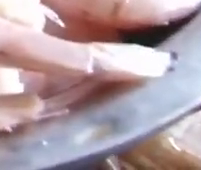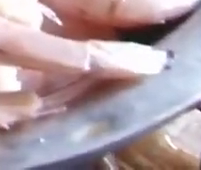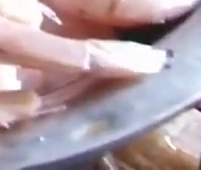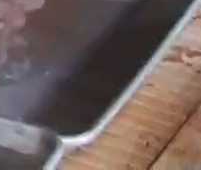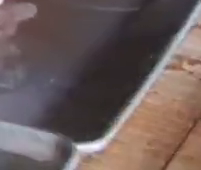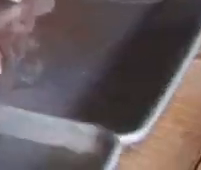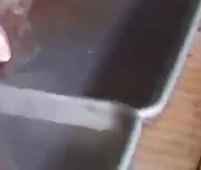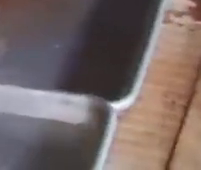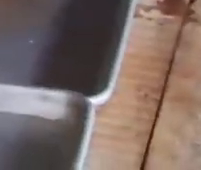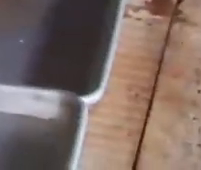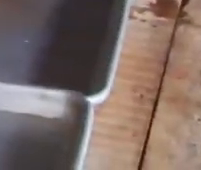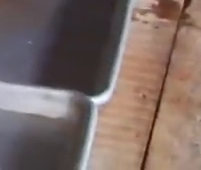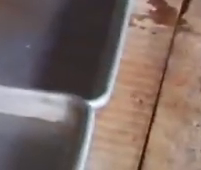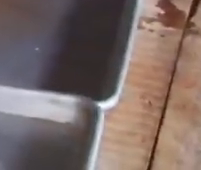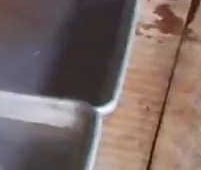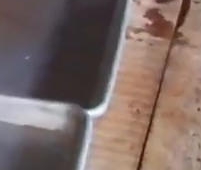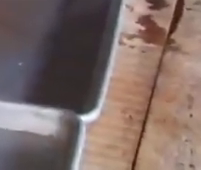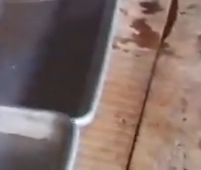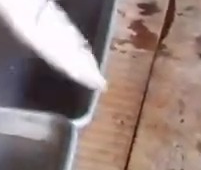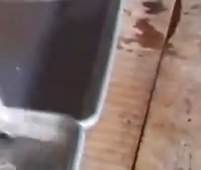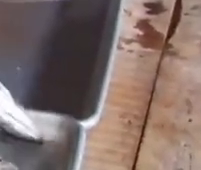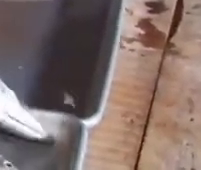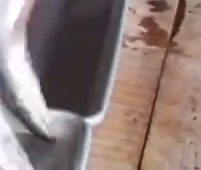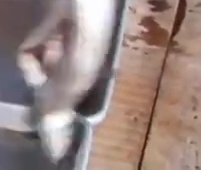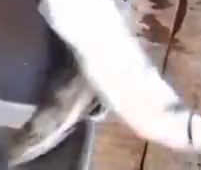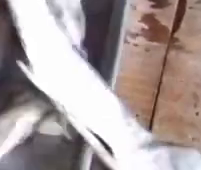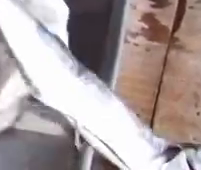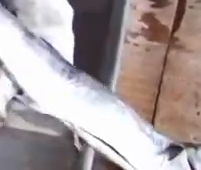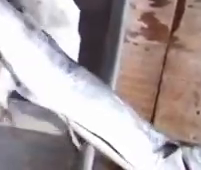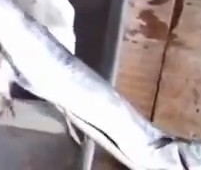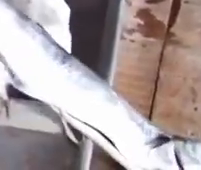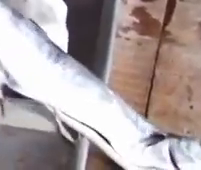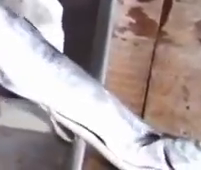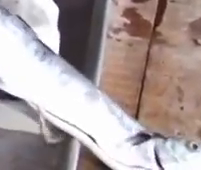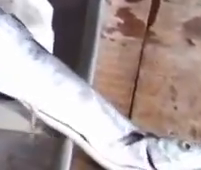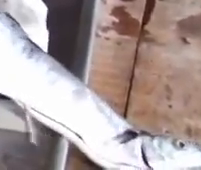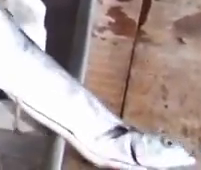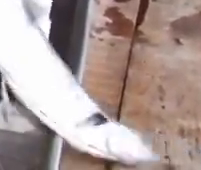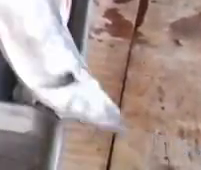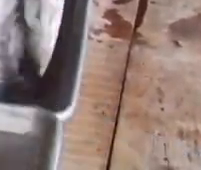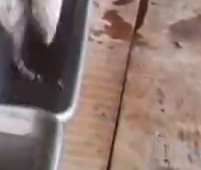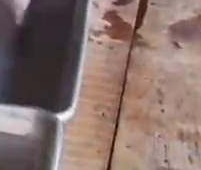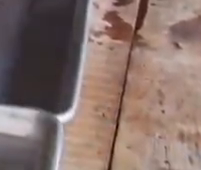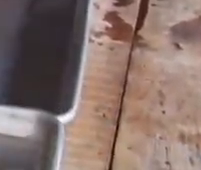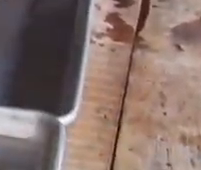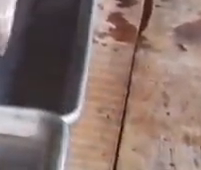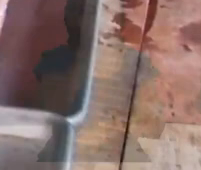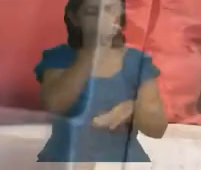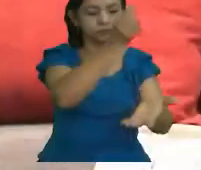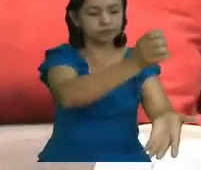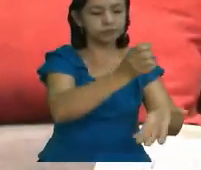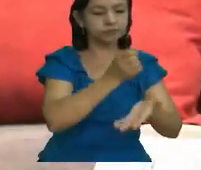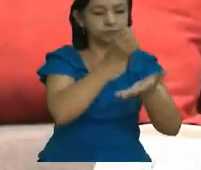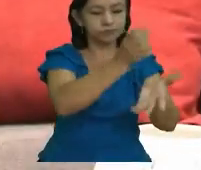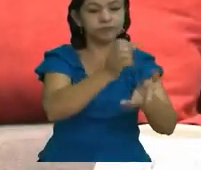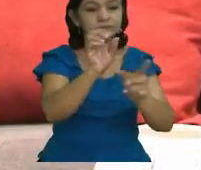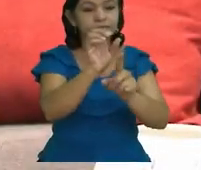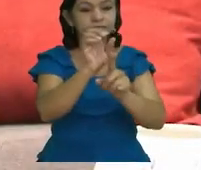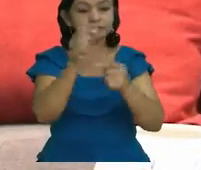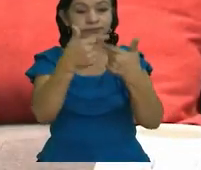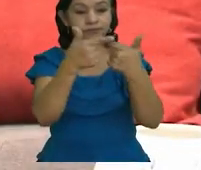tenemos programado fortalecer aproximadamente 1.600 bancos comunitarios de semilla, o sea, a seguir organizando a los